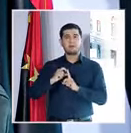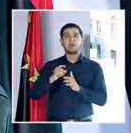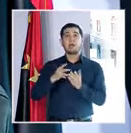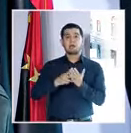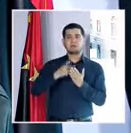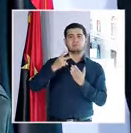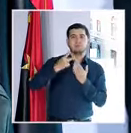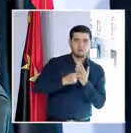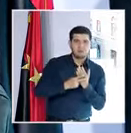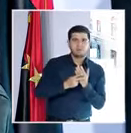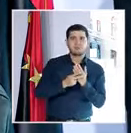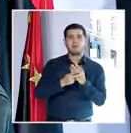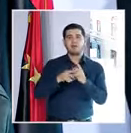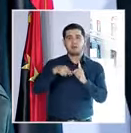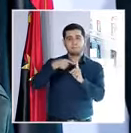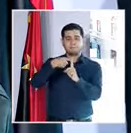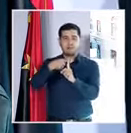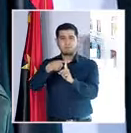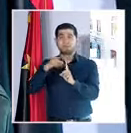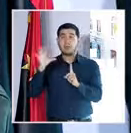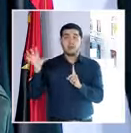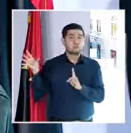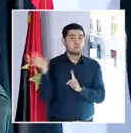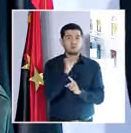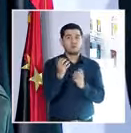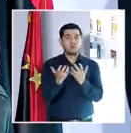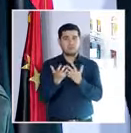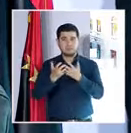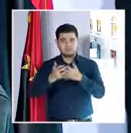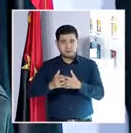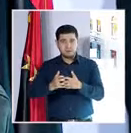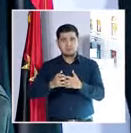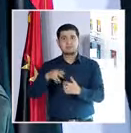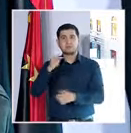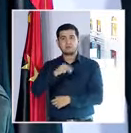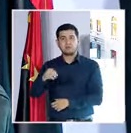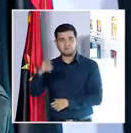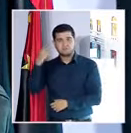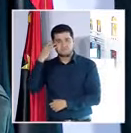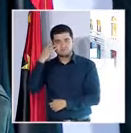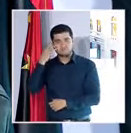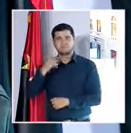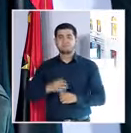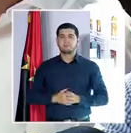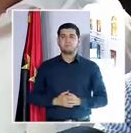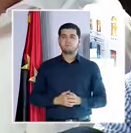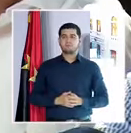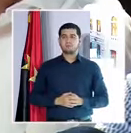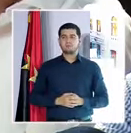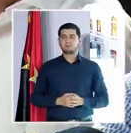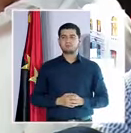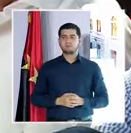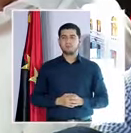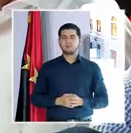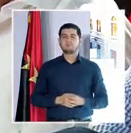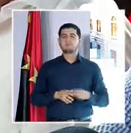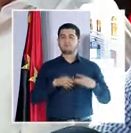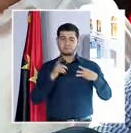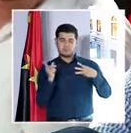proyecto que beneficia a todo el sector productivo de Norte de Santander. El otro